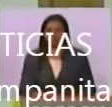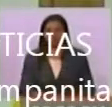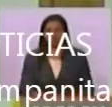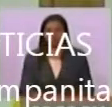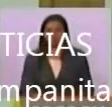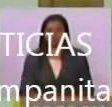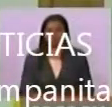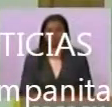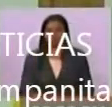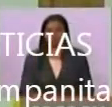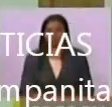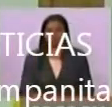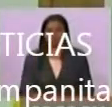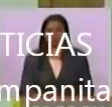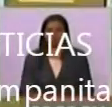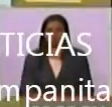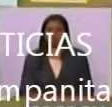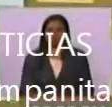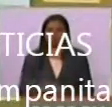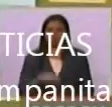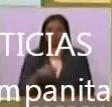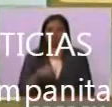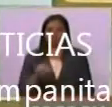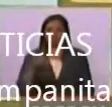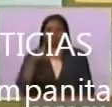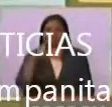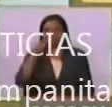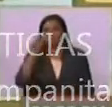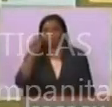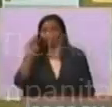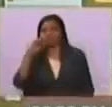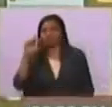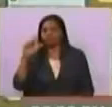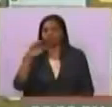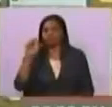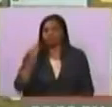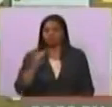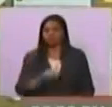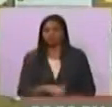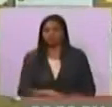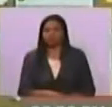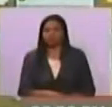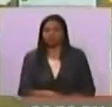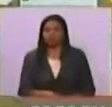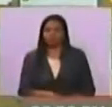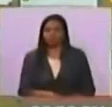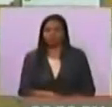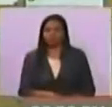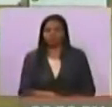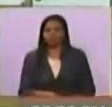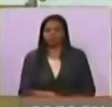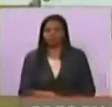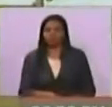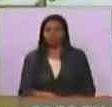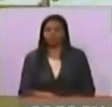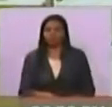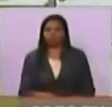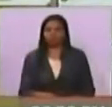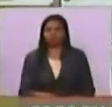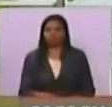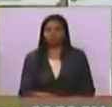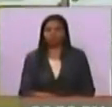La patilla podrida que está a punto de hacer jugo de patilla. Jugo de patilla. Porque un